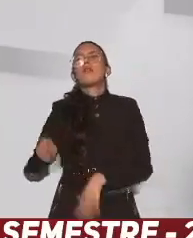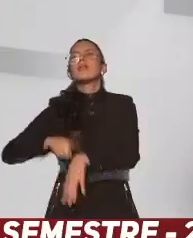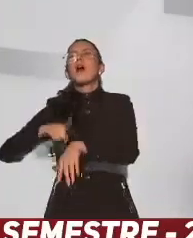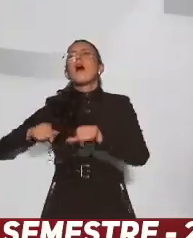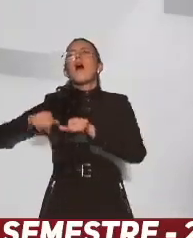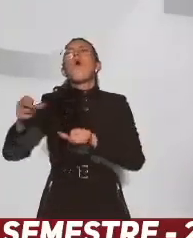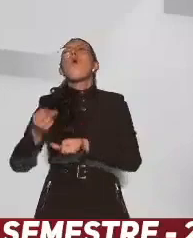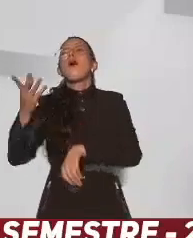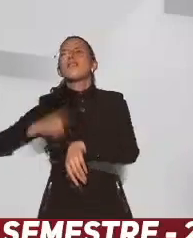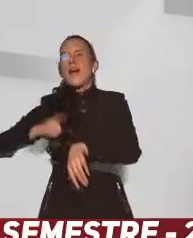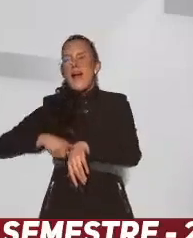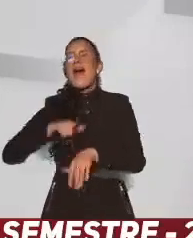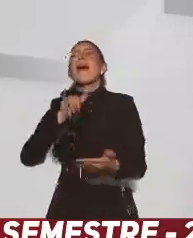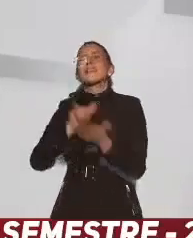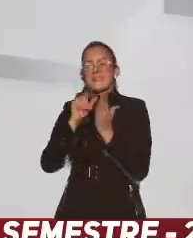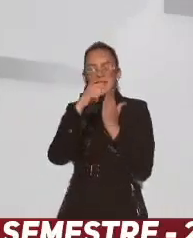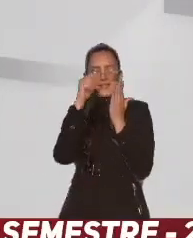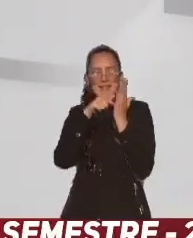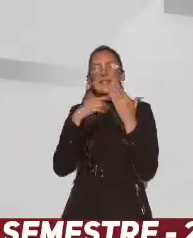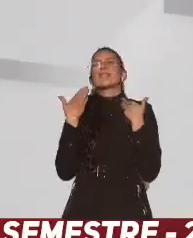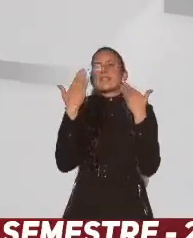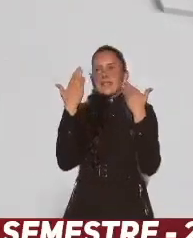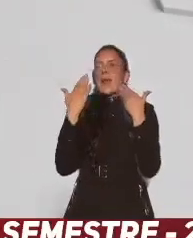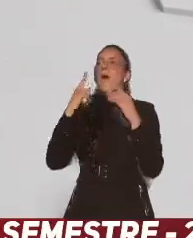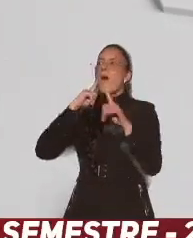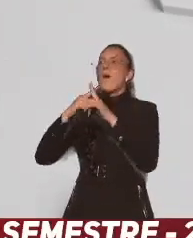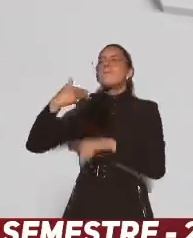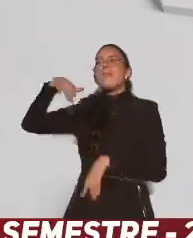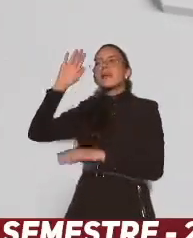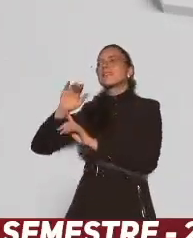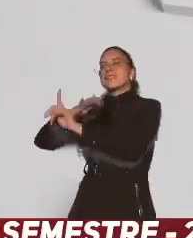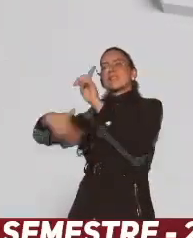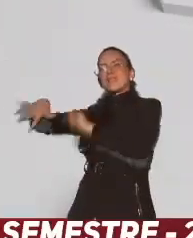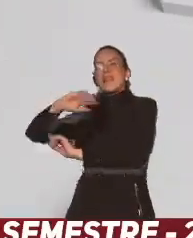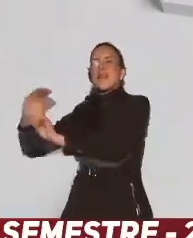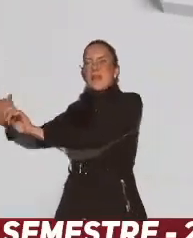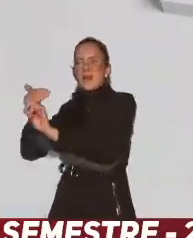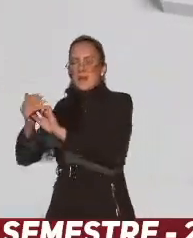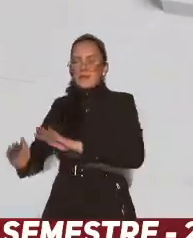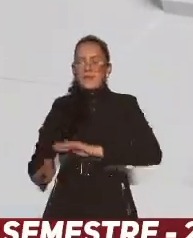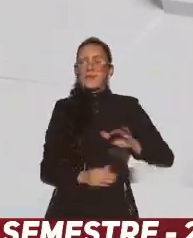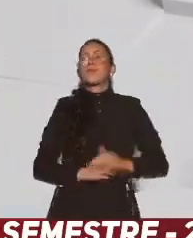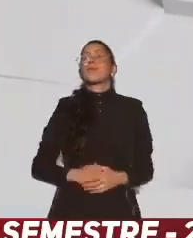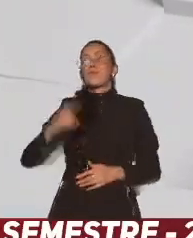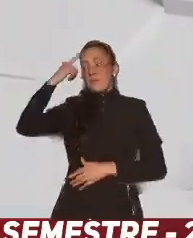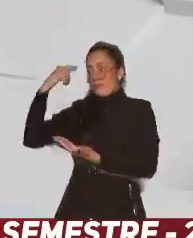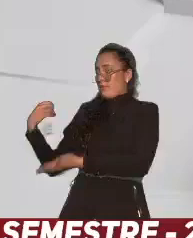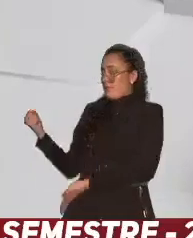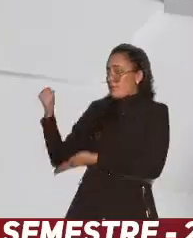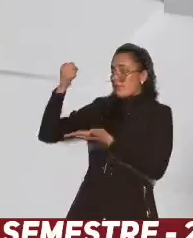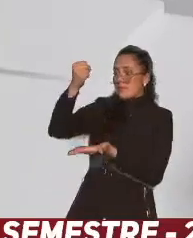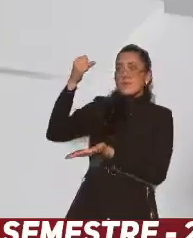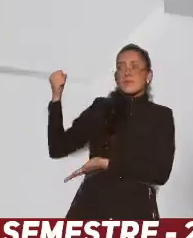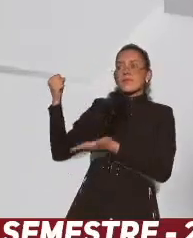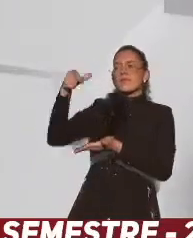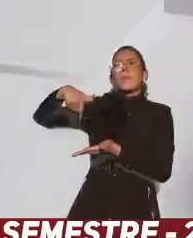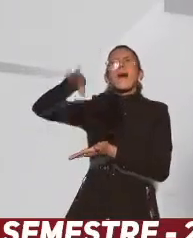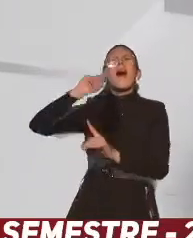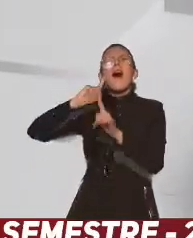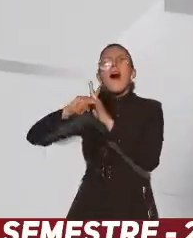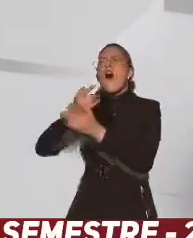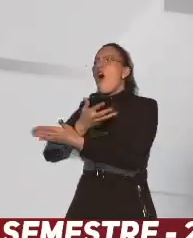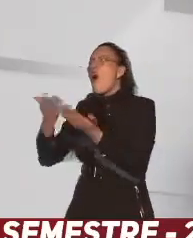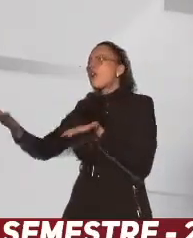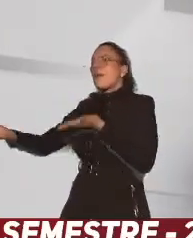a la protección del medio ambiente. El 100% de los recursos destinados para la adquisición de bienes y servicios